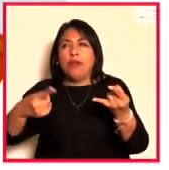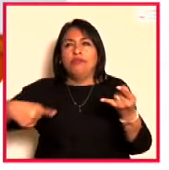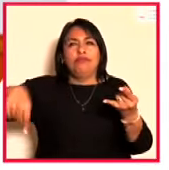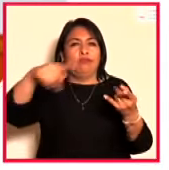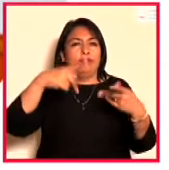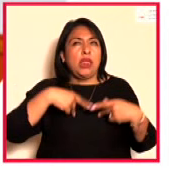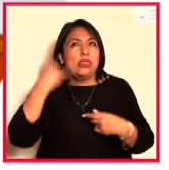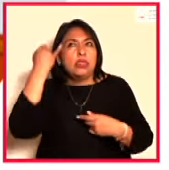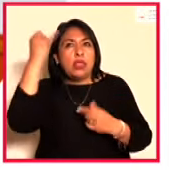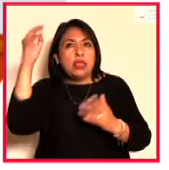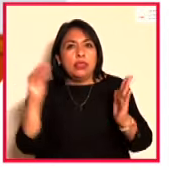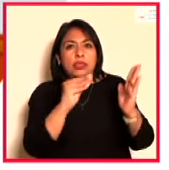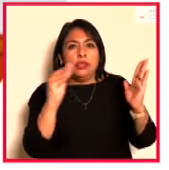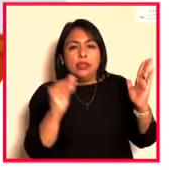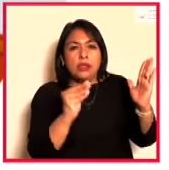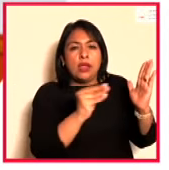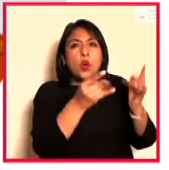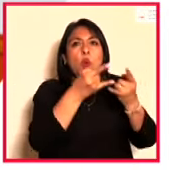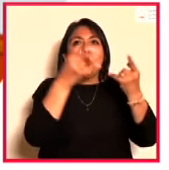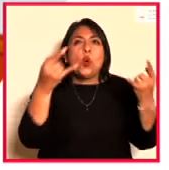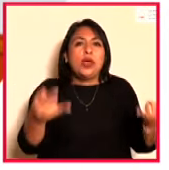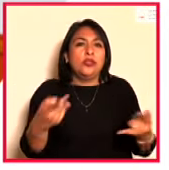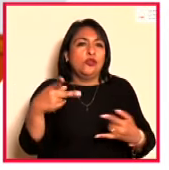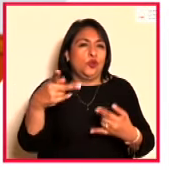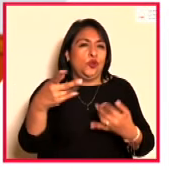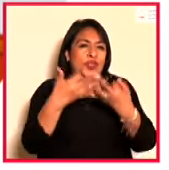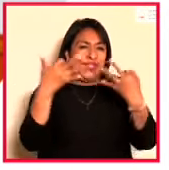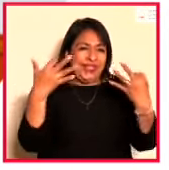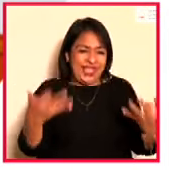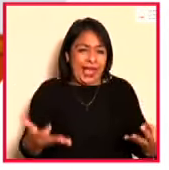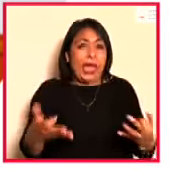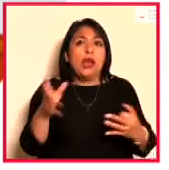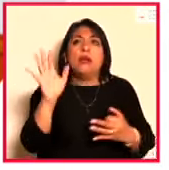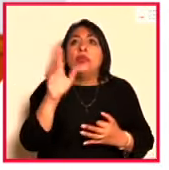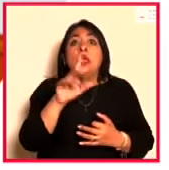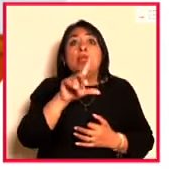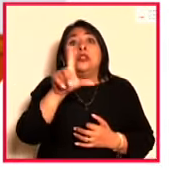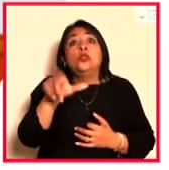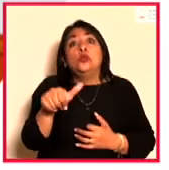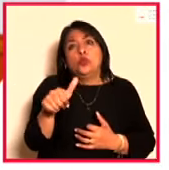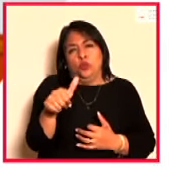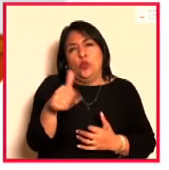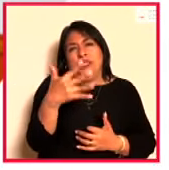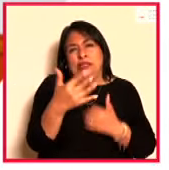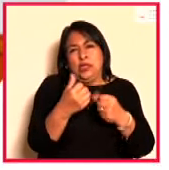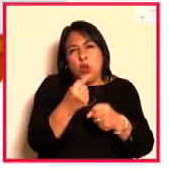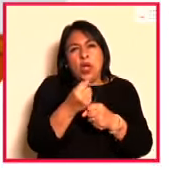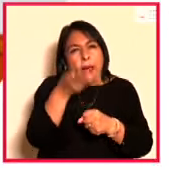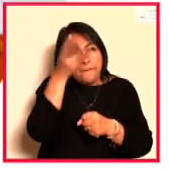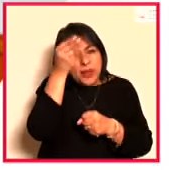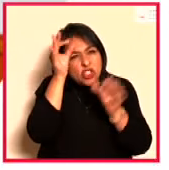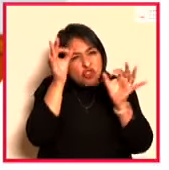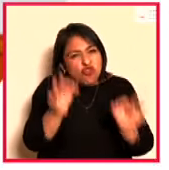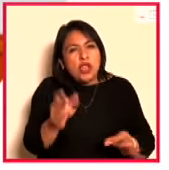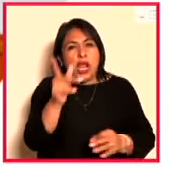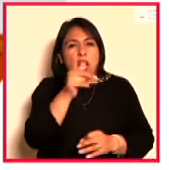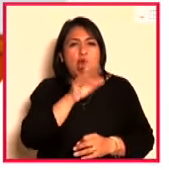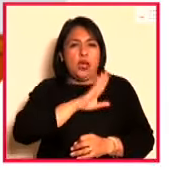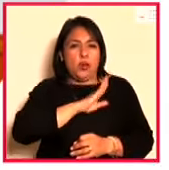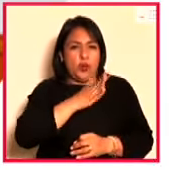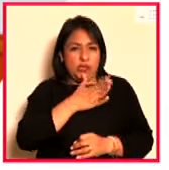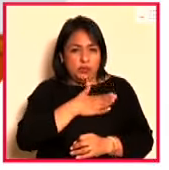con brío los cuentos y leyendas de su tierra zapoteca, tan solo un lustro después de haber iniciado su aprendizaje formal de la lengua española.